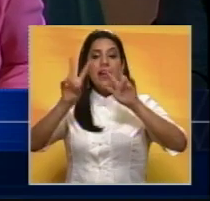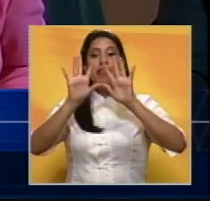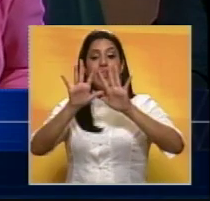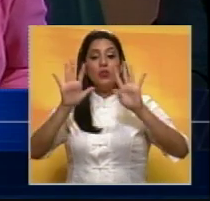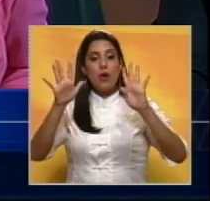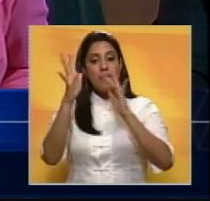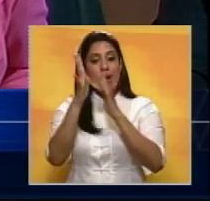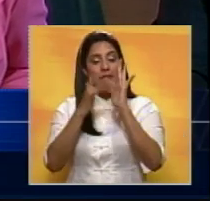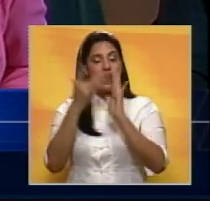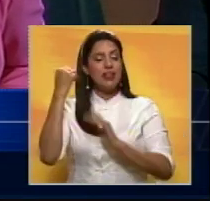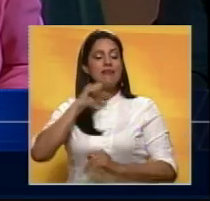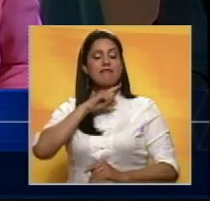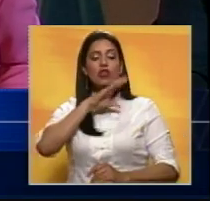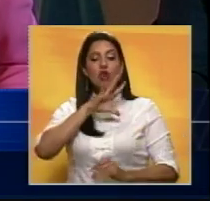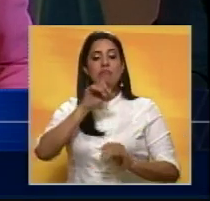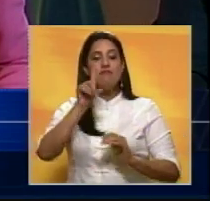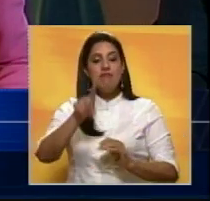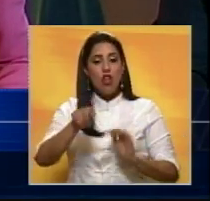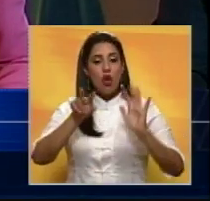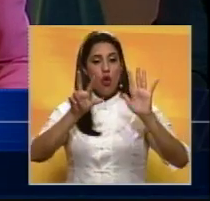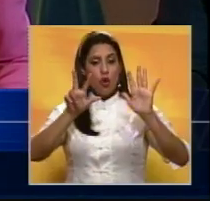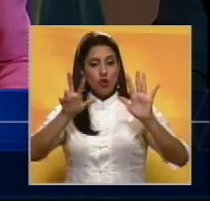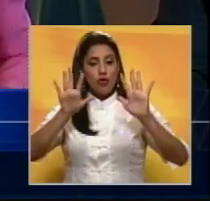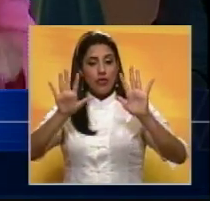19 de abril de 1810,